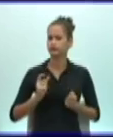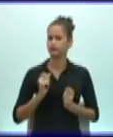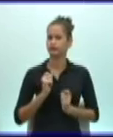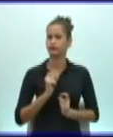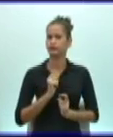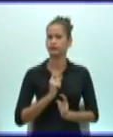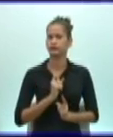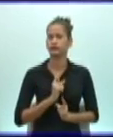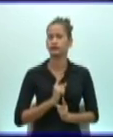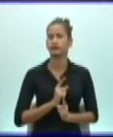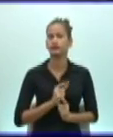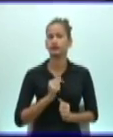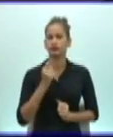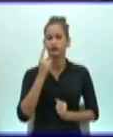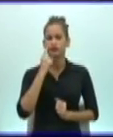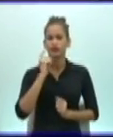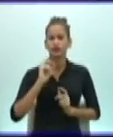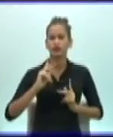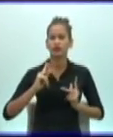encontrando nuevamente.